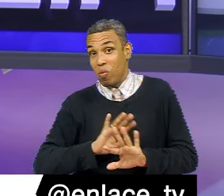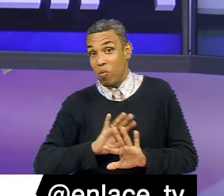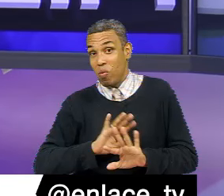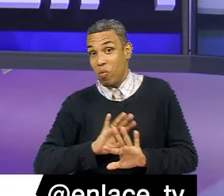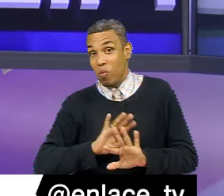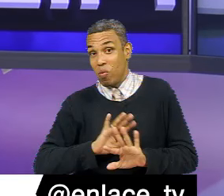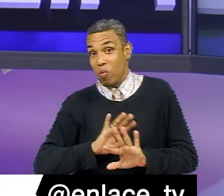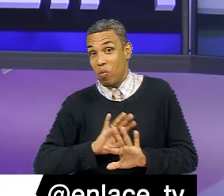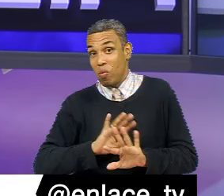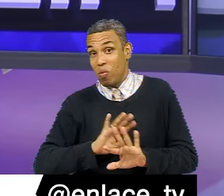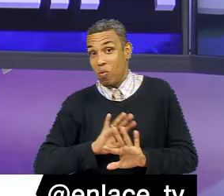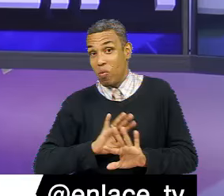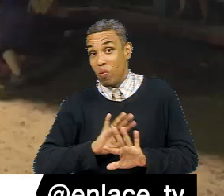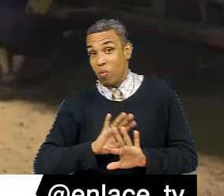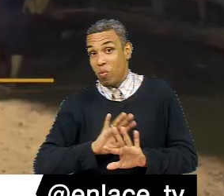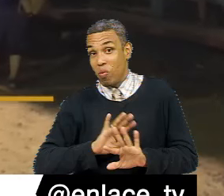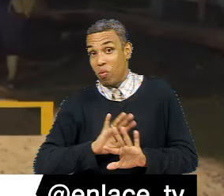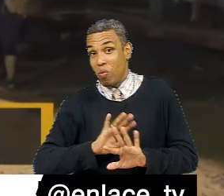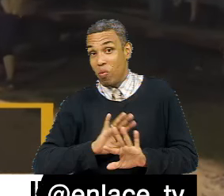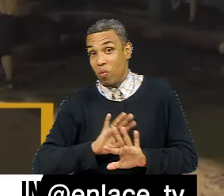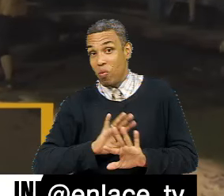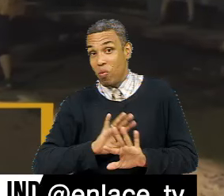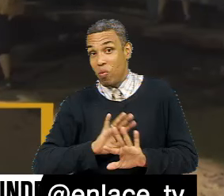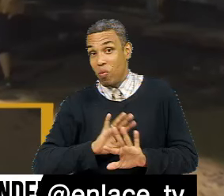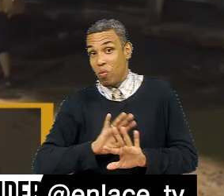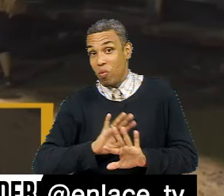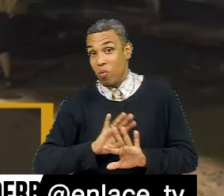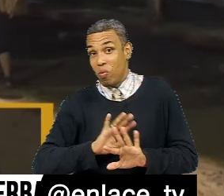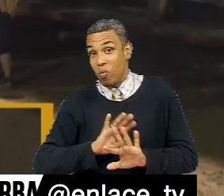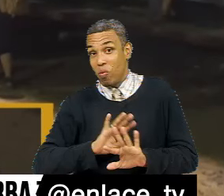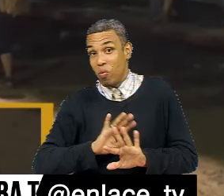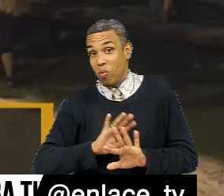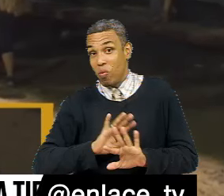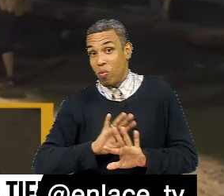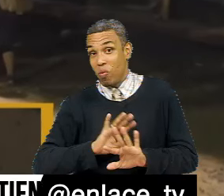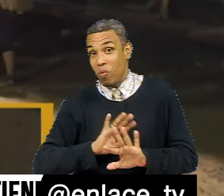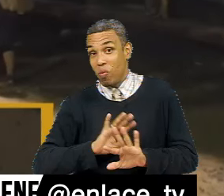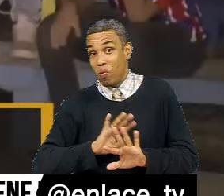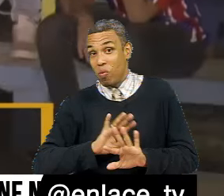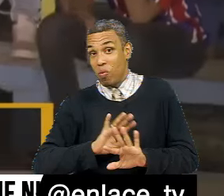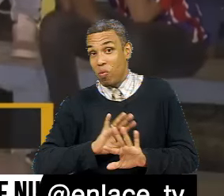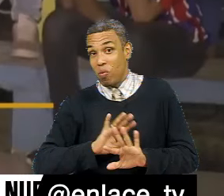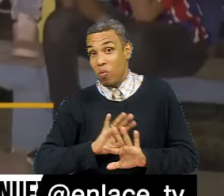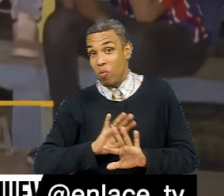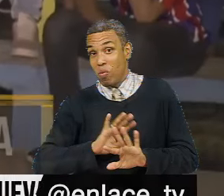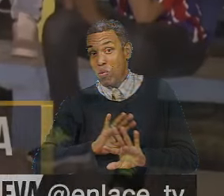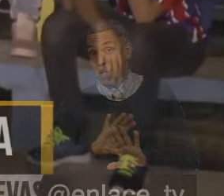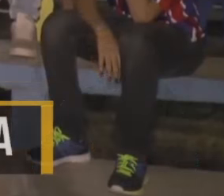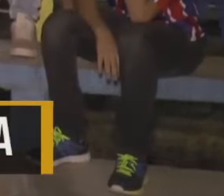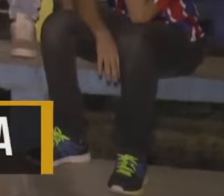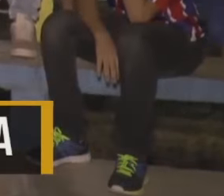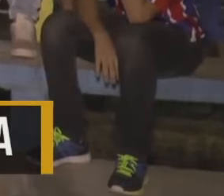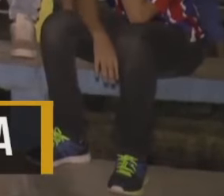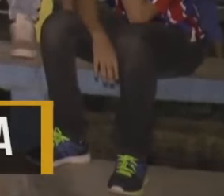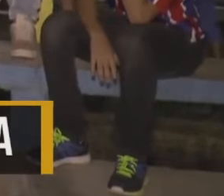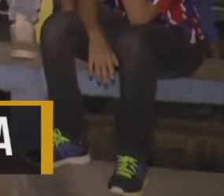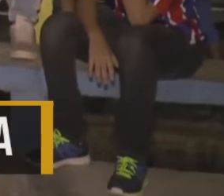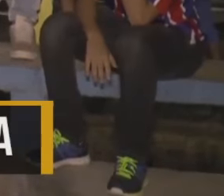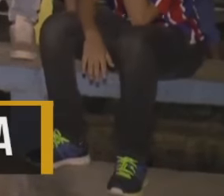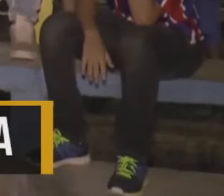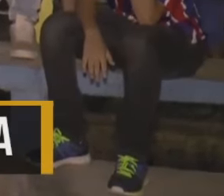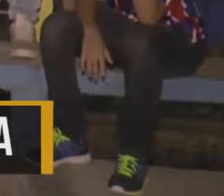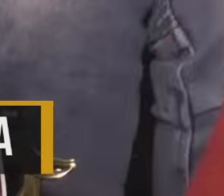el fin de semana. Entre el jueves 21 y domingo 25 de septiembre se jugó la competencia futbolística que dejó a la nómina de 20